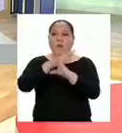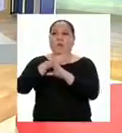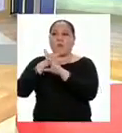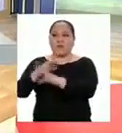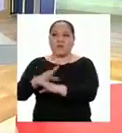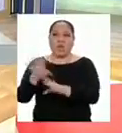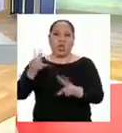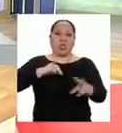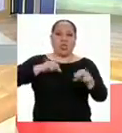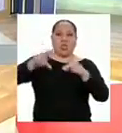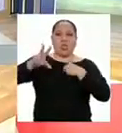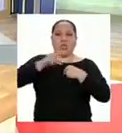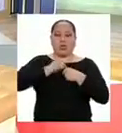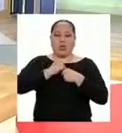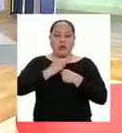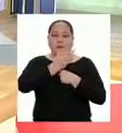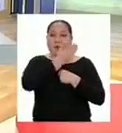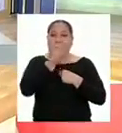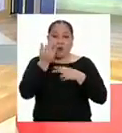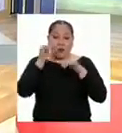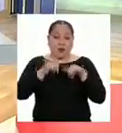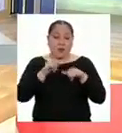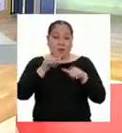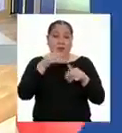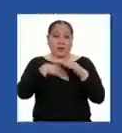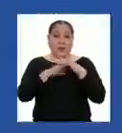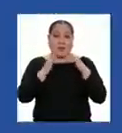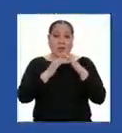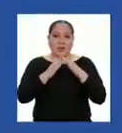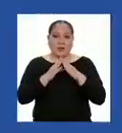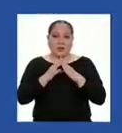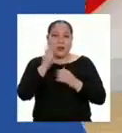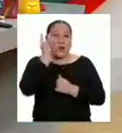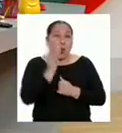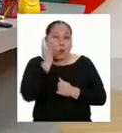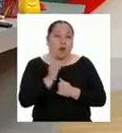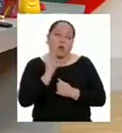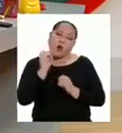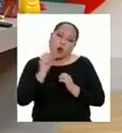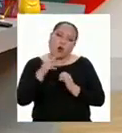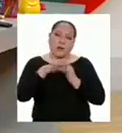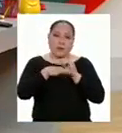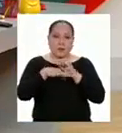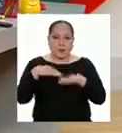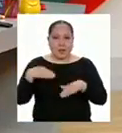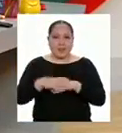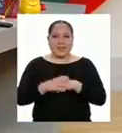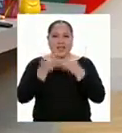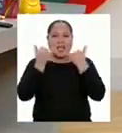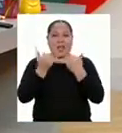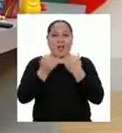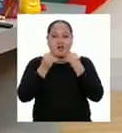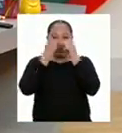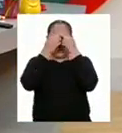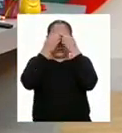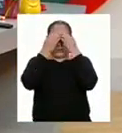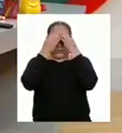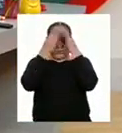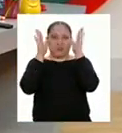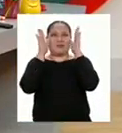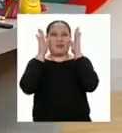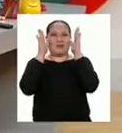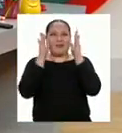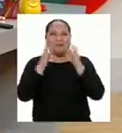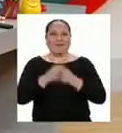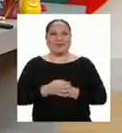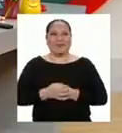es preferible quedarse en casa, a no ser que sea indispensable. Hora de despertar nuestros sentidos y poner nuestra mente a trabajar.